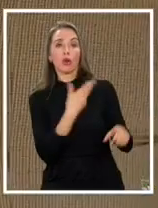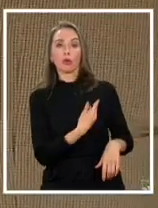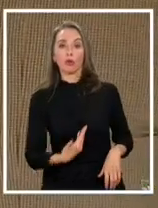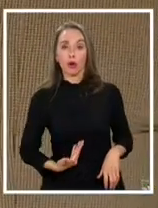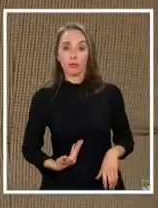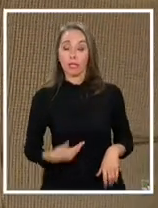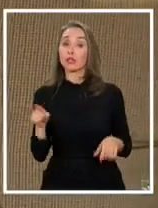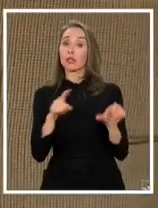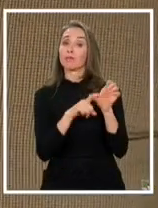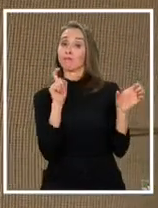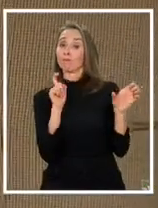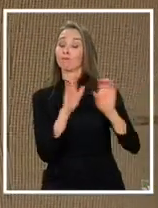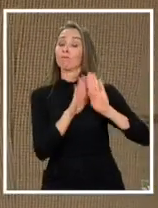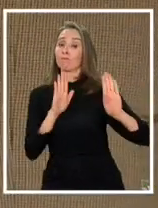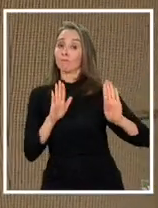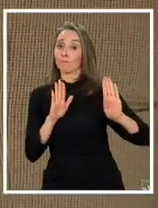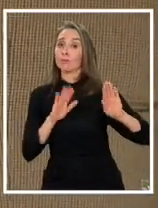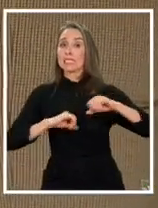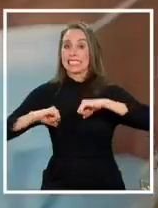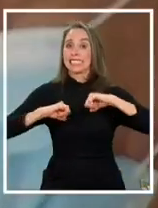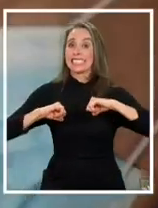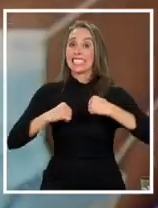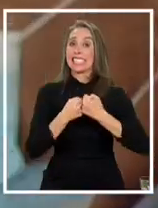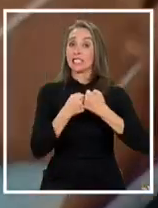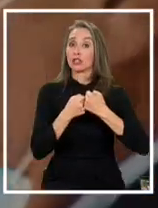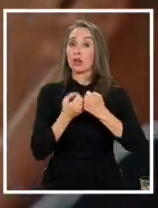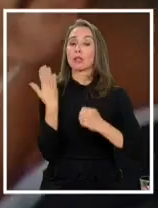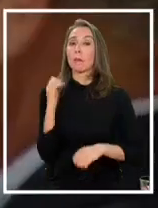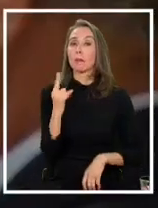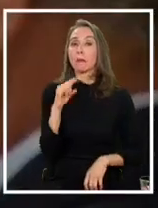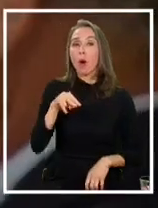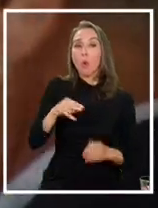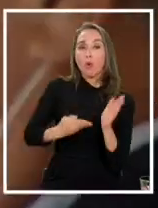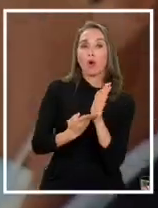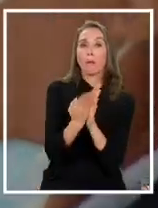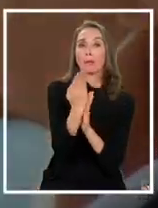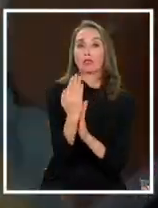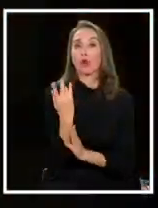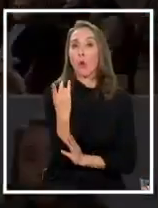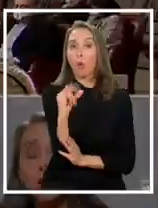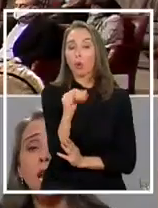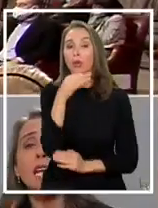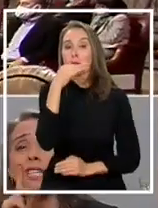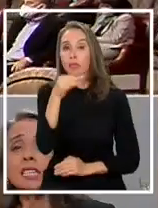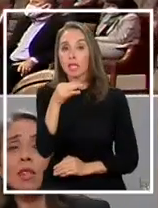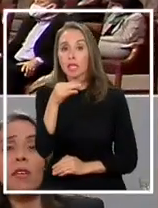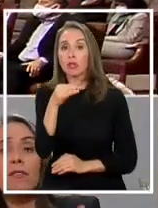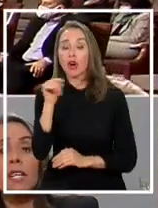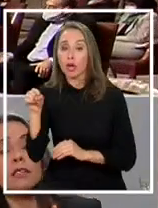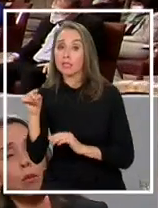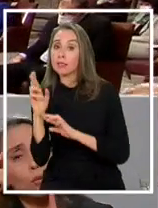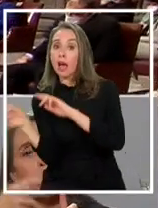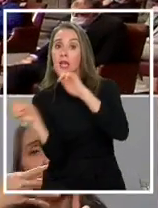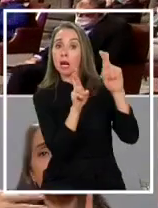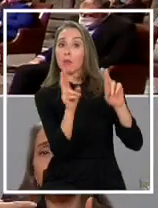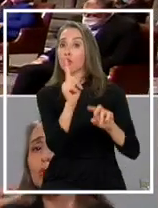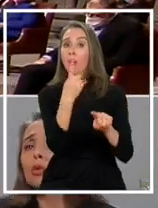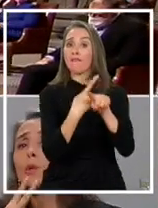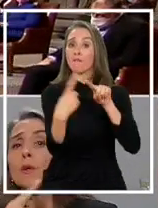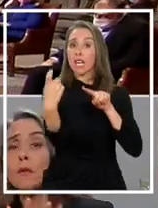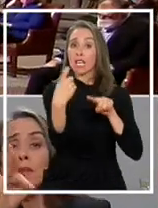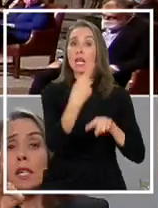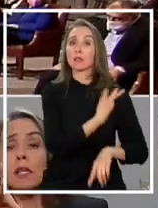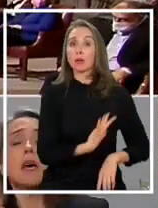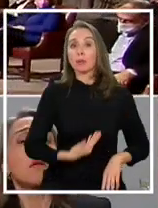Una desafección que demuestra que la tensión se mantiene tras el 1 de junio, y aunque en la UDI aseguraron que esta arremetida no es una venganza por